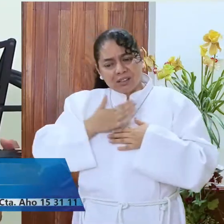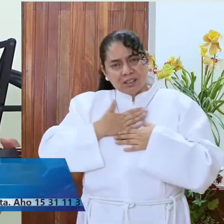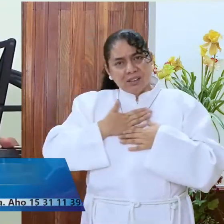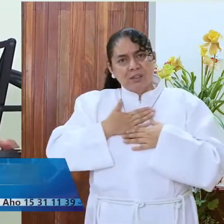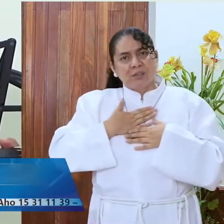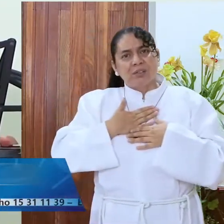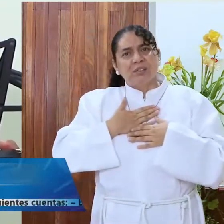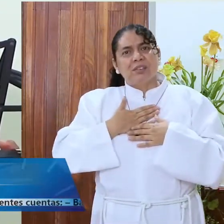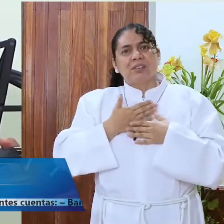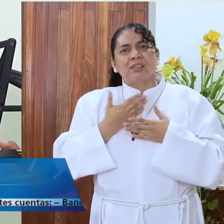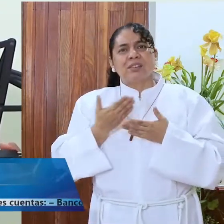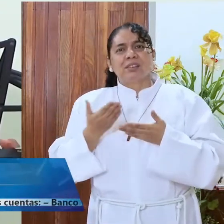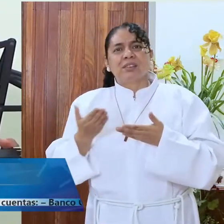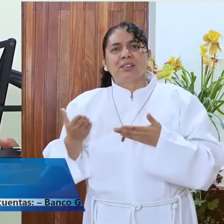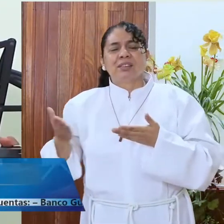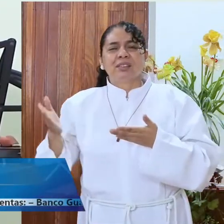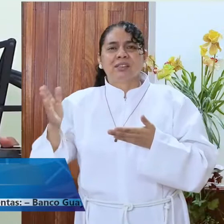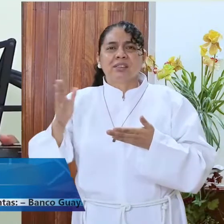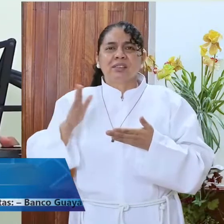y